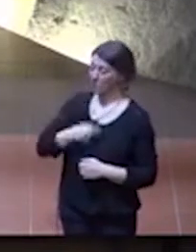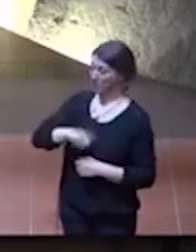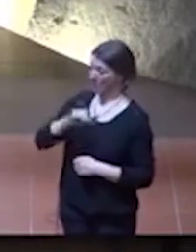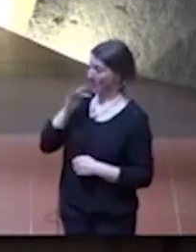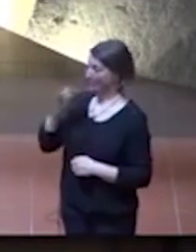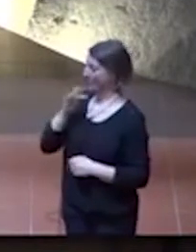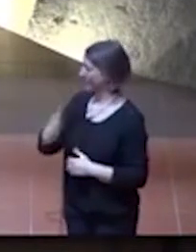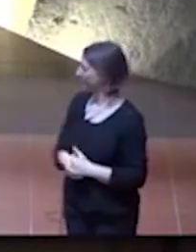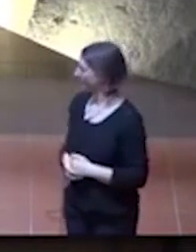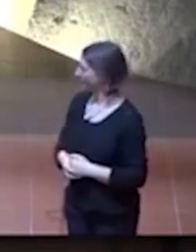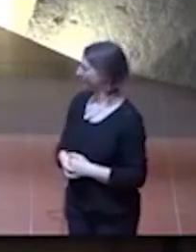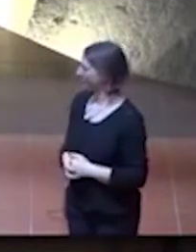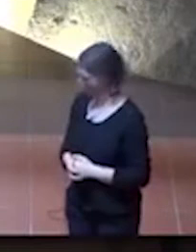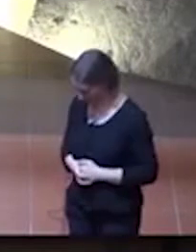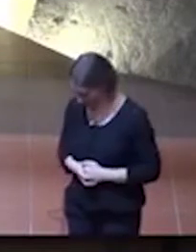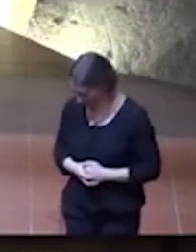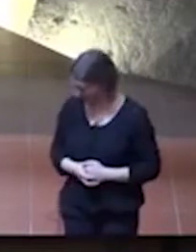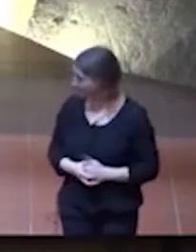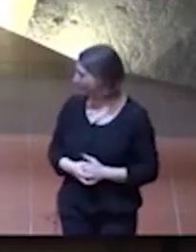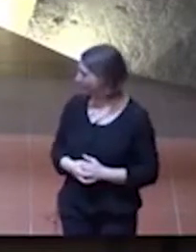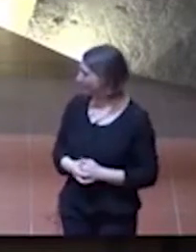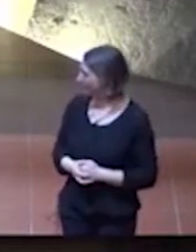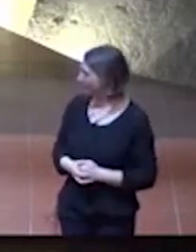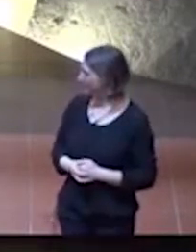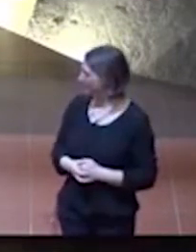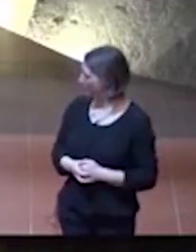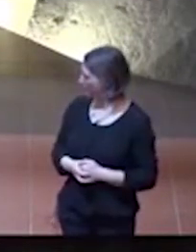compartir el sufrimiento que vive el pueblo de Nicaragua.